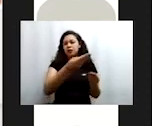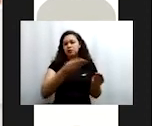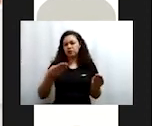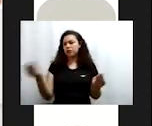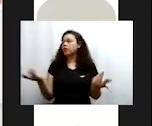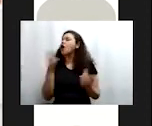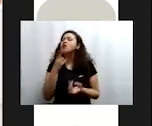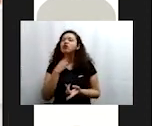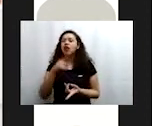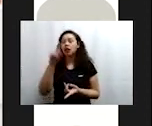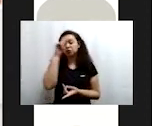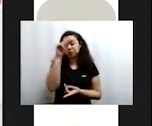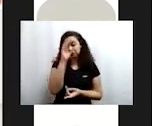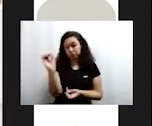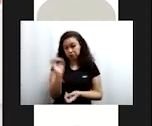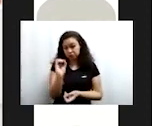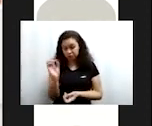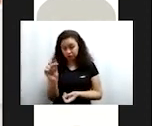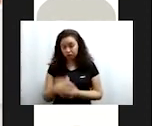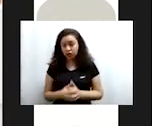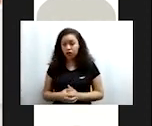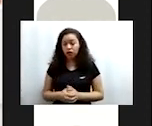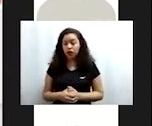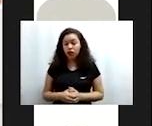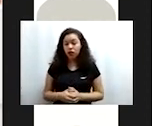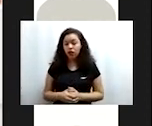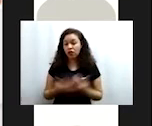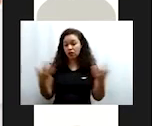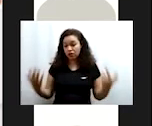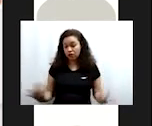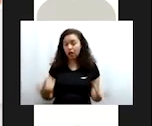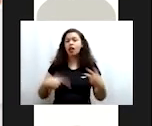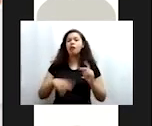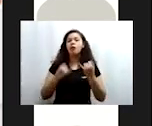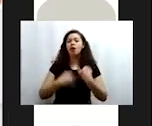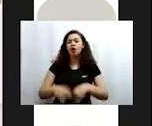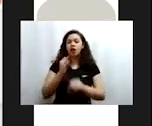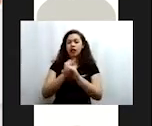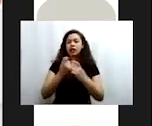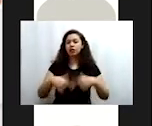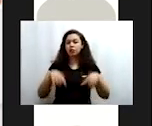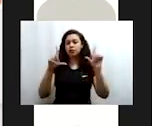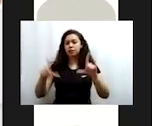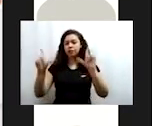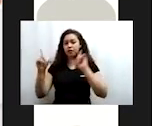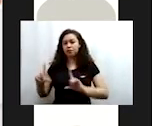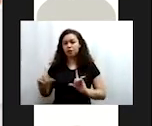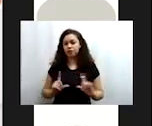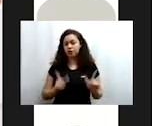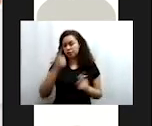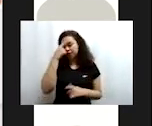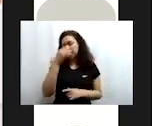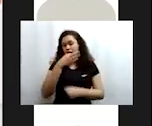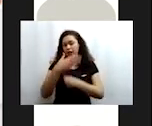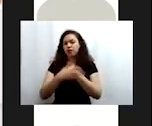ni es recomendable, a través de diferentes plataformas que ustedes utilicen para darles a conocer estos